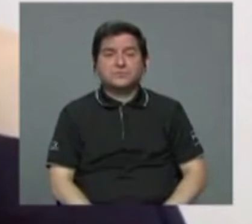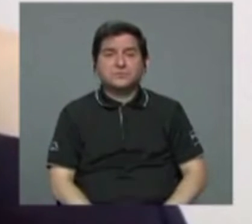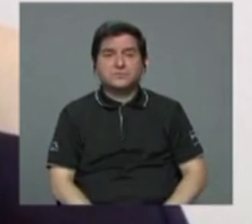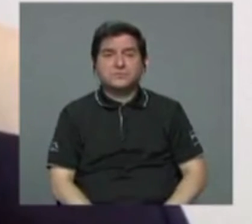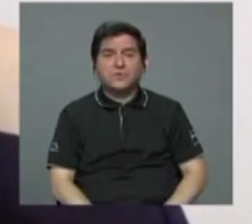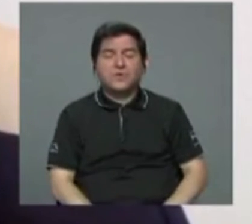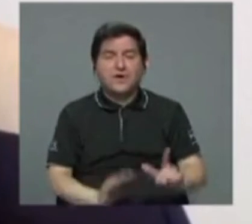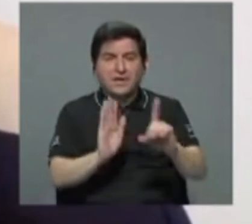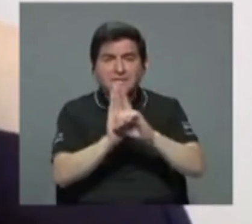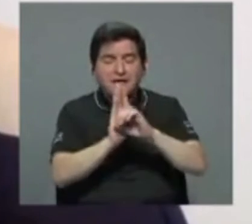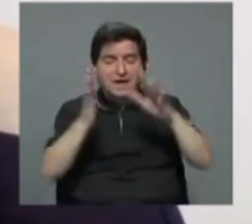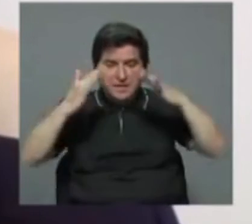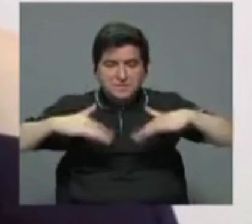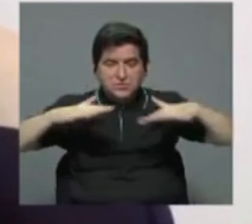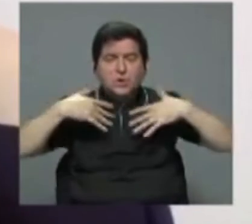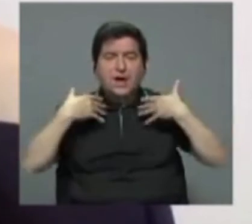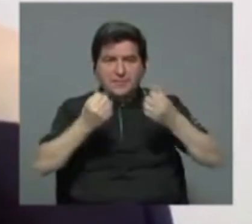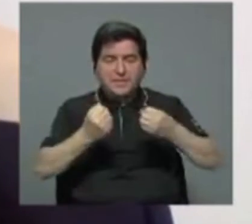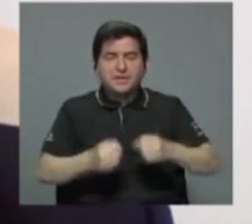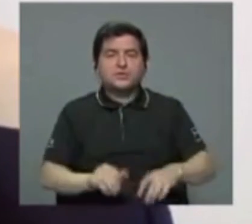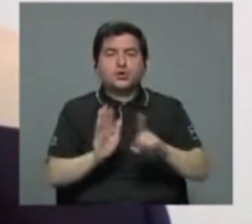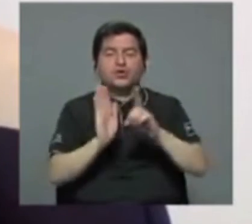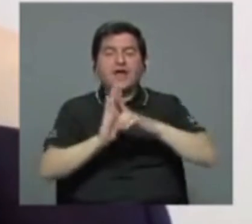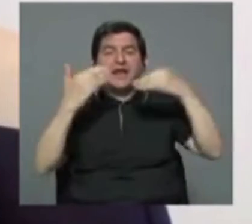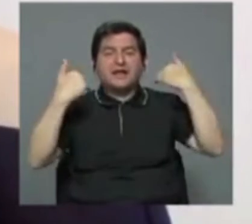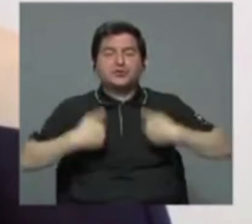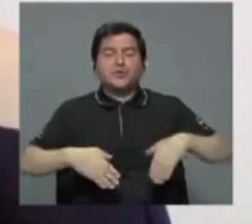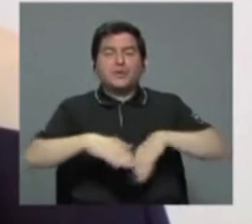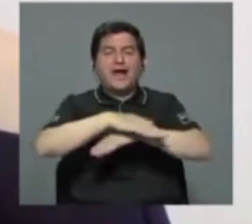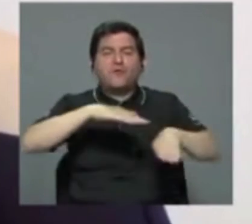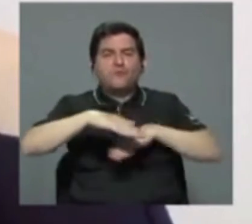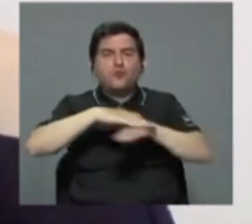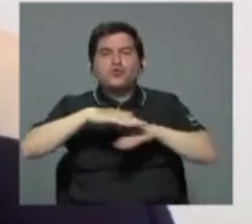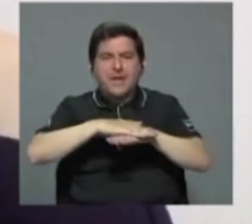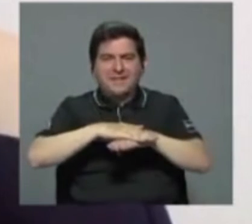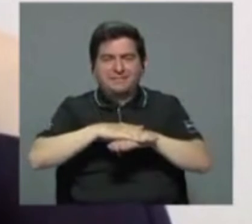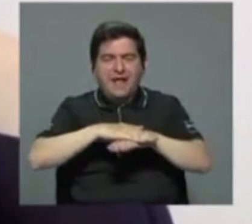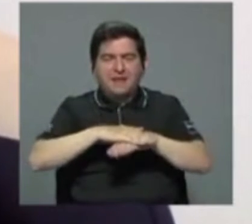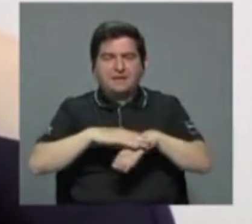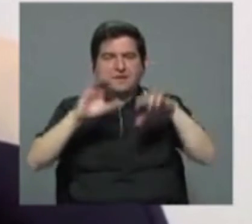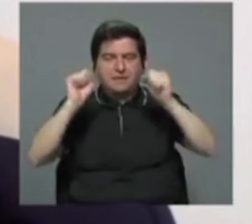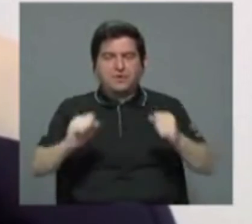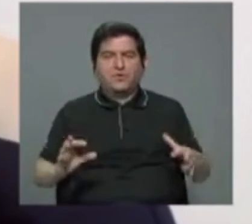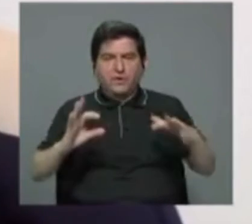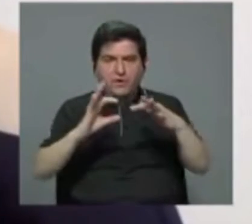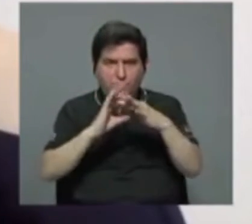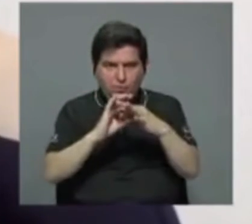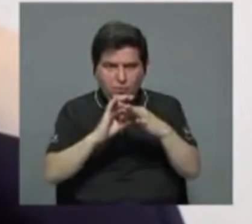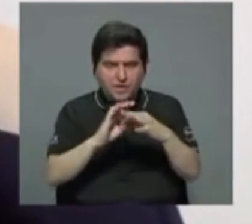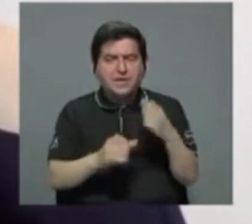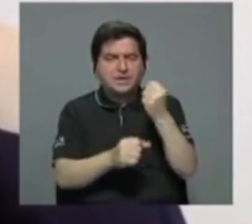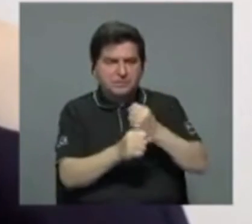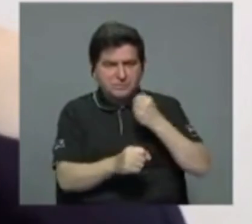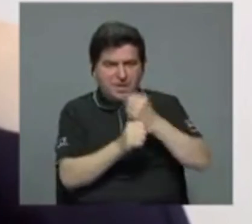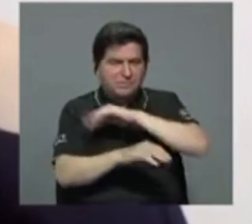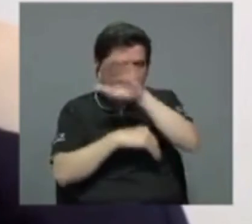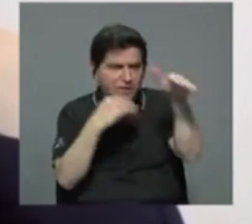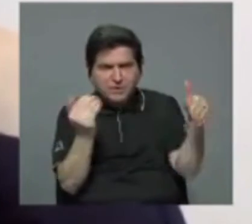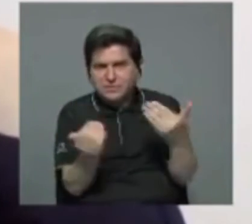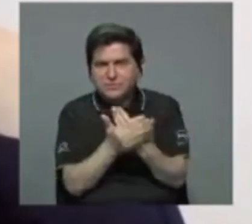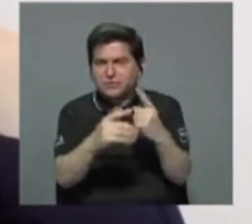el derecho a un ambiente sano como derecho humano fundamental, de manera que puedan unirse esfuerzos de todos